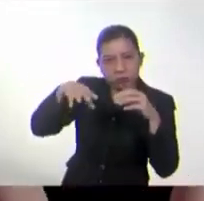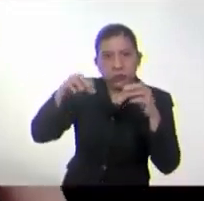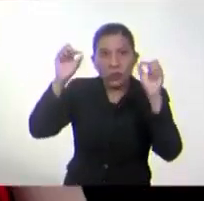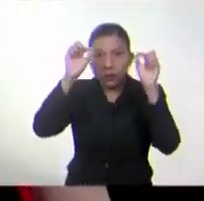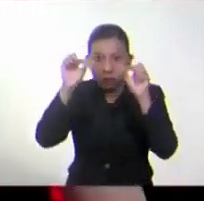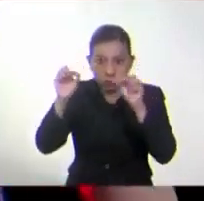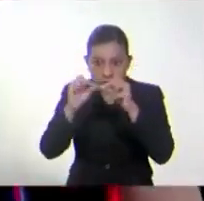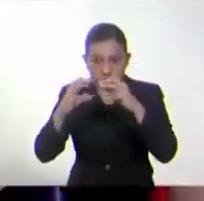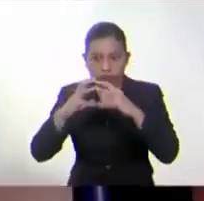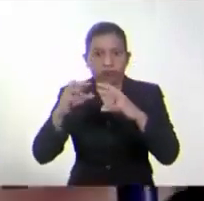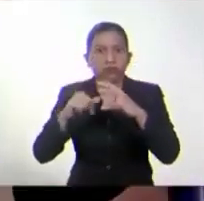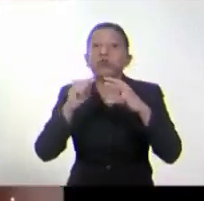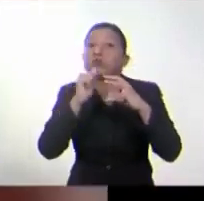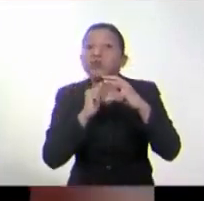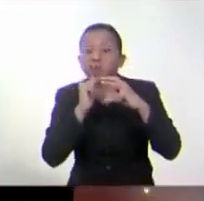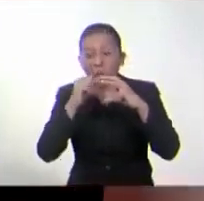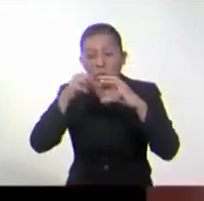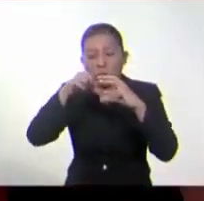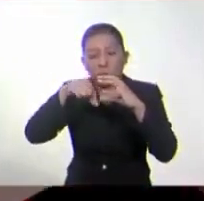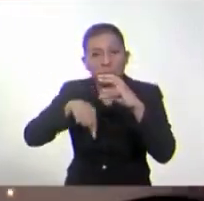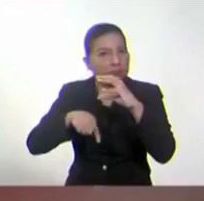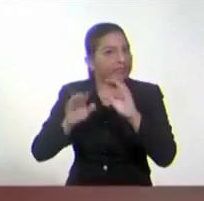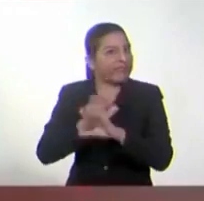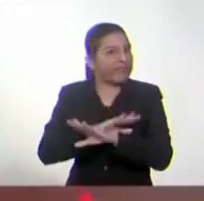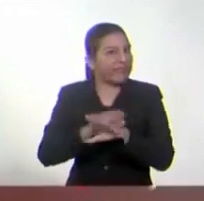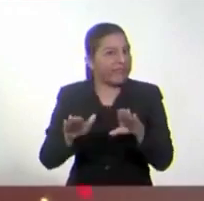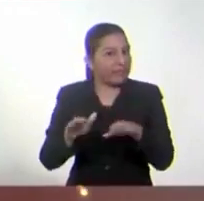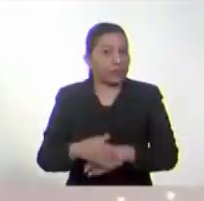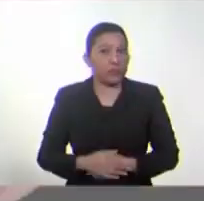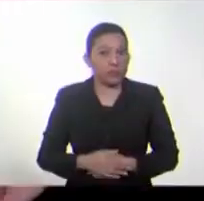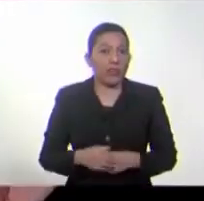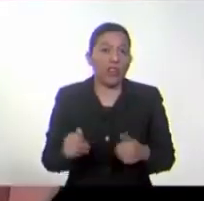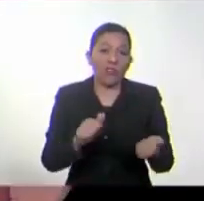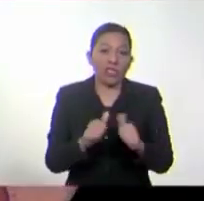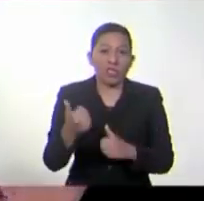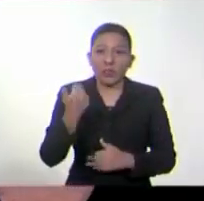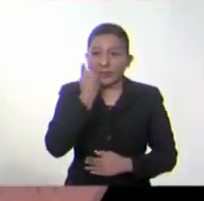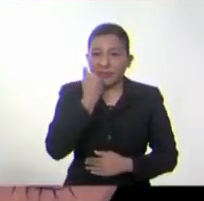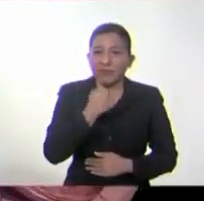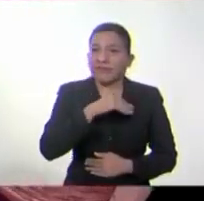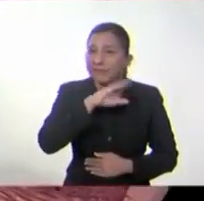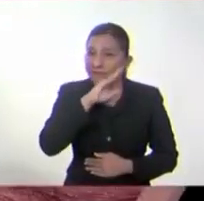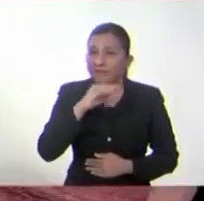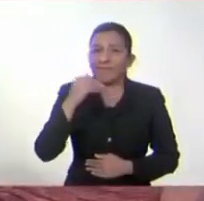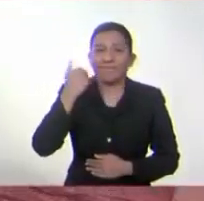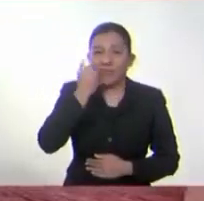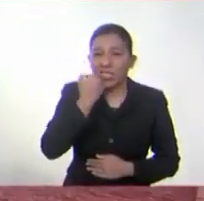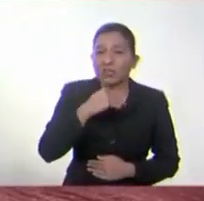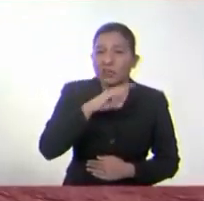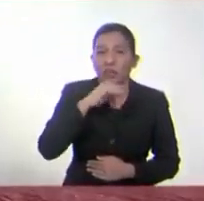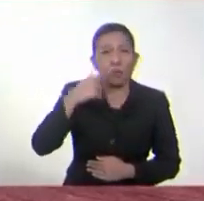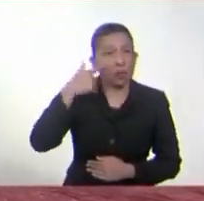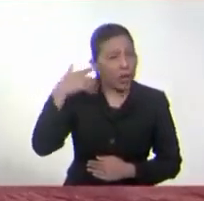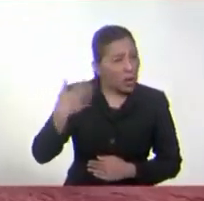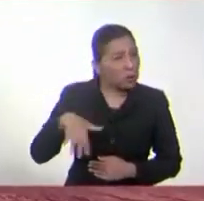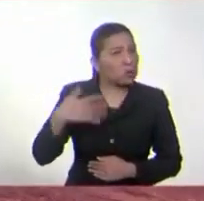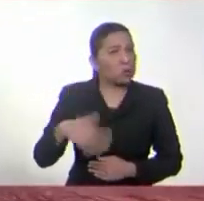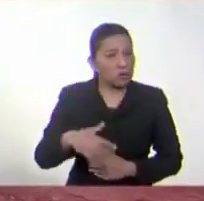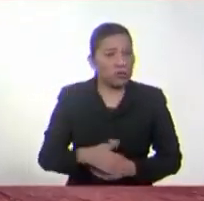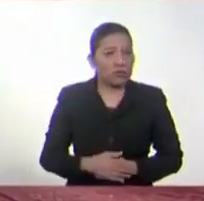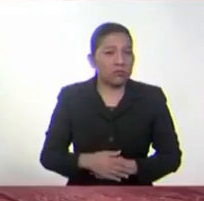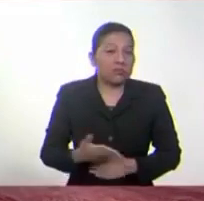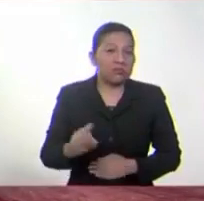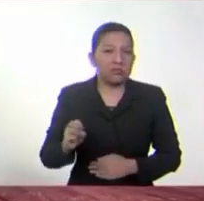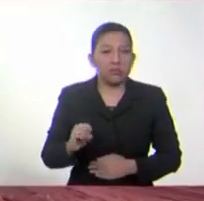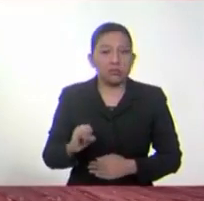vital. Hay algunas enfermedades que afectan a los riñones, las cuales pueden ser muy peligrosas, tales como la